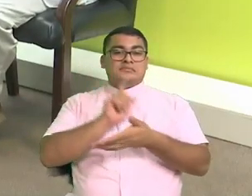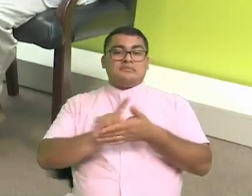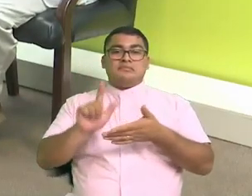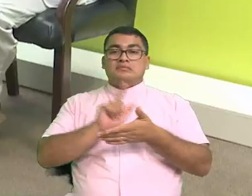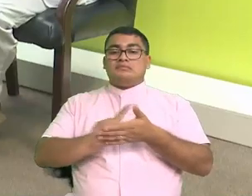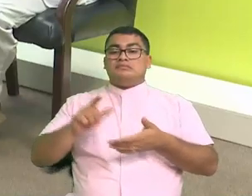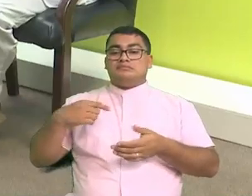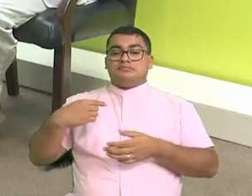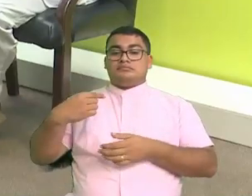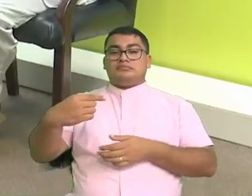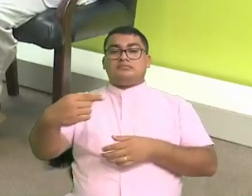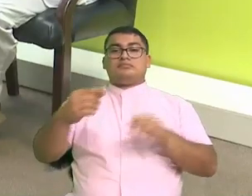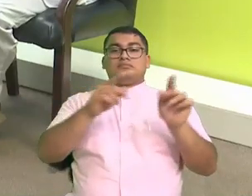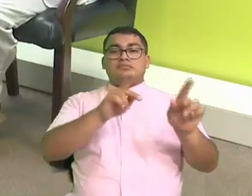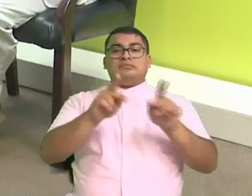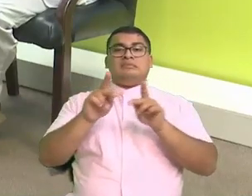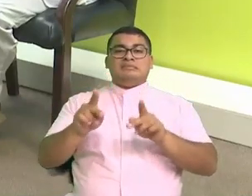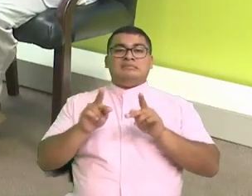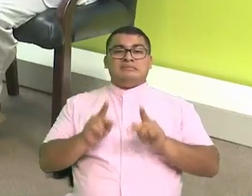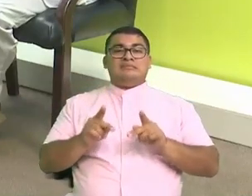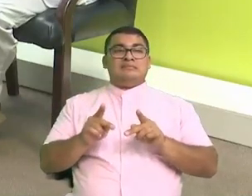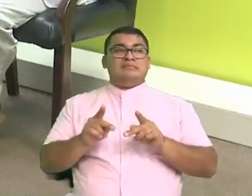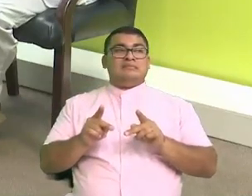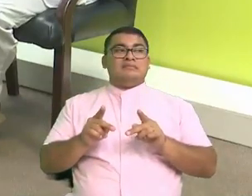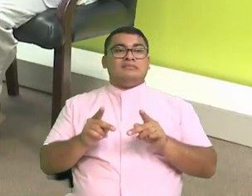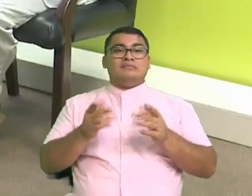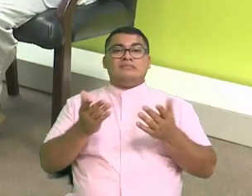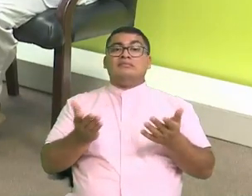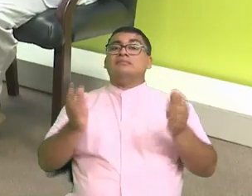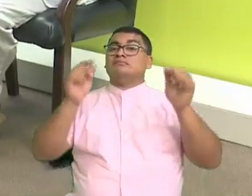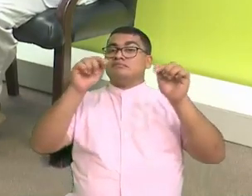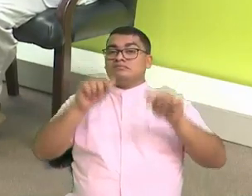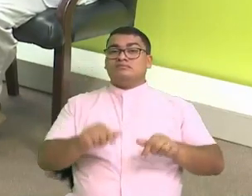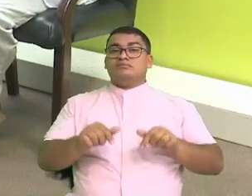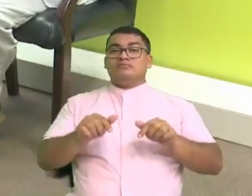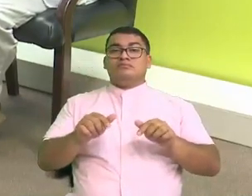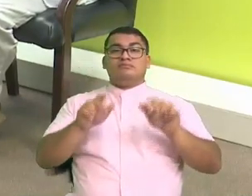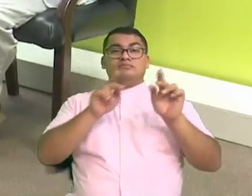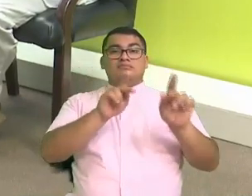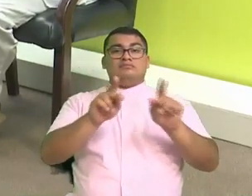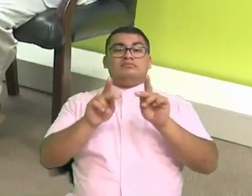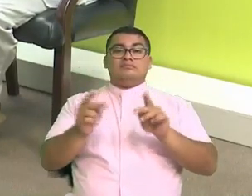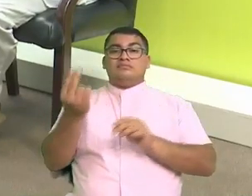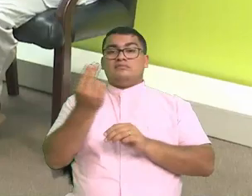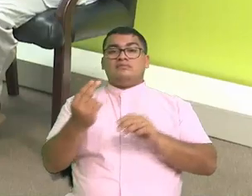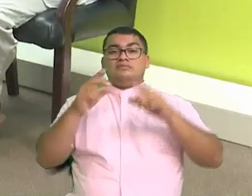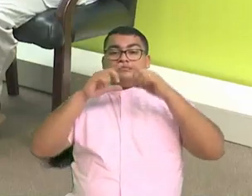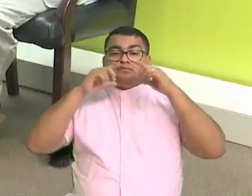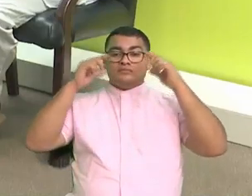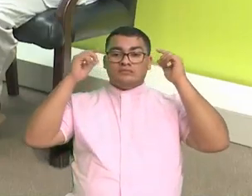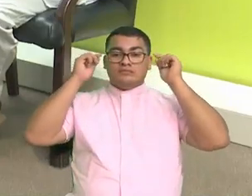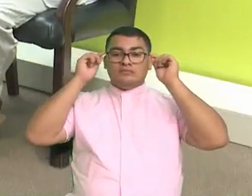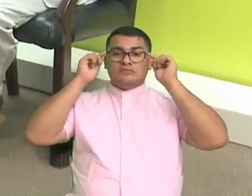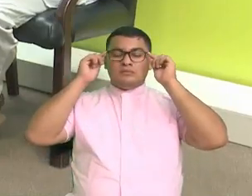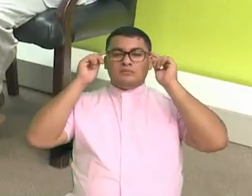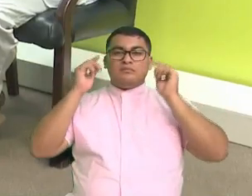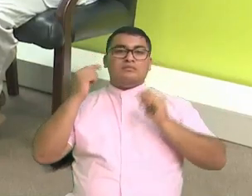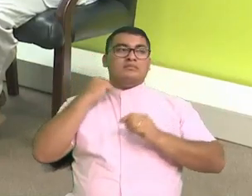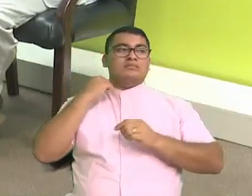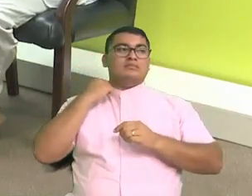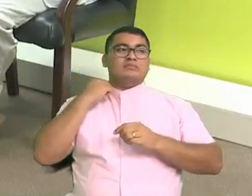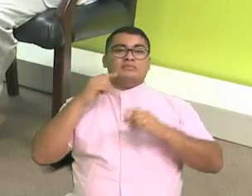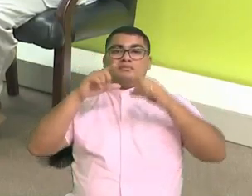las personas, ¿verdad? Hacerse lavados nasales, más ahora en estos tiempos que uno usa mascarilla y andas todo el tiempo,